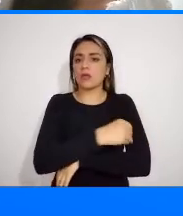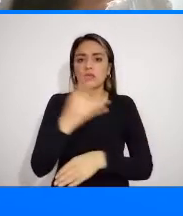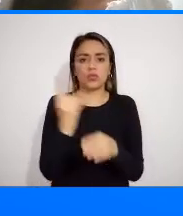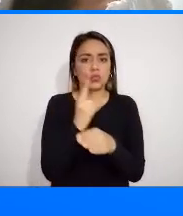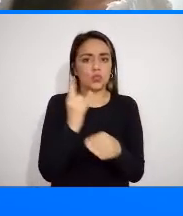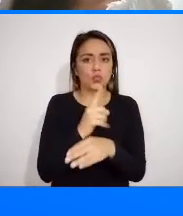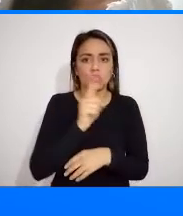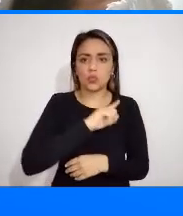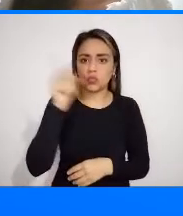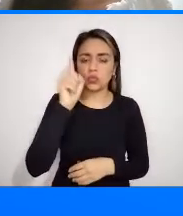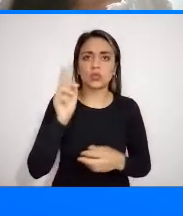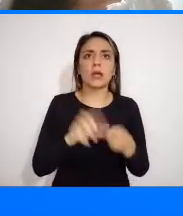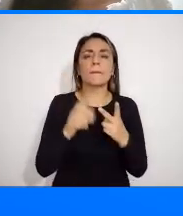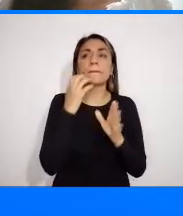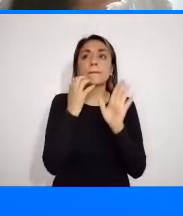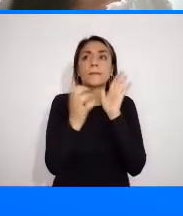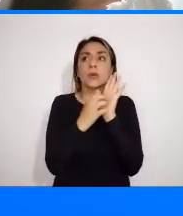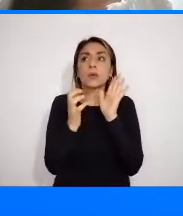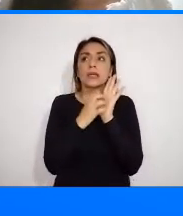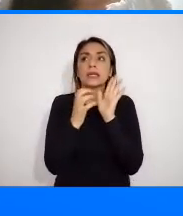ejemplo, de